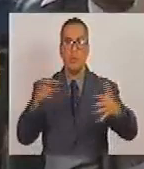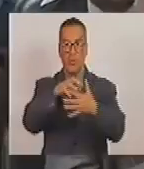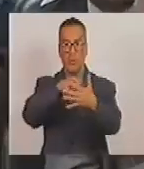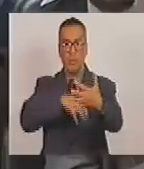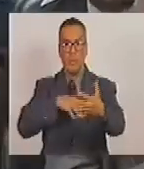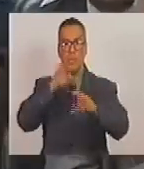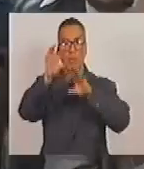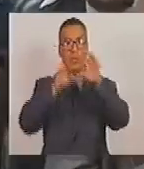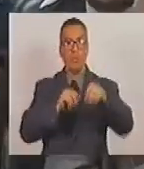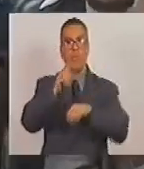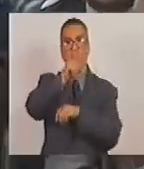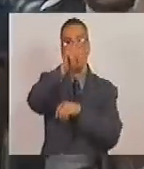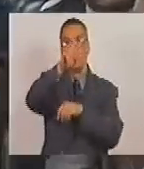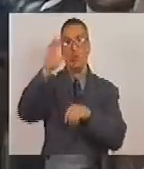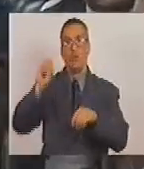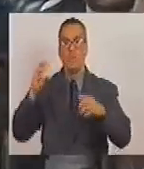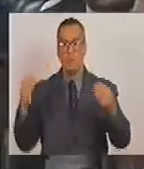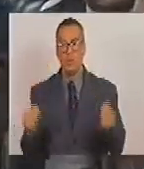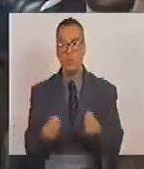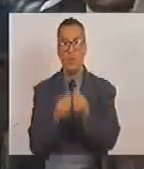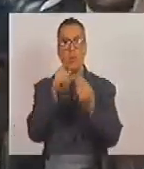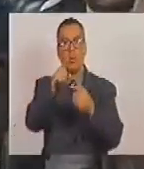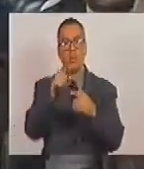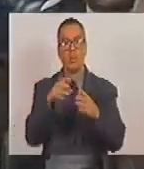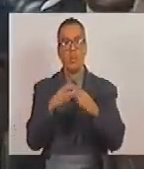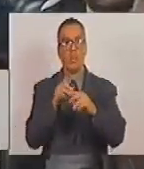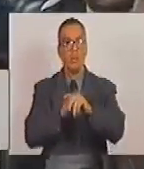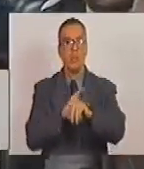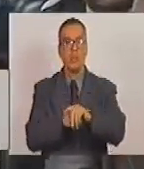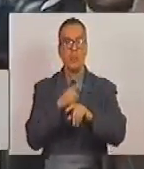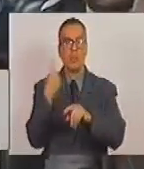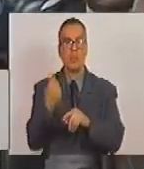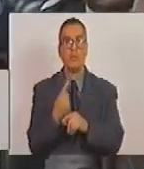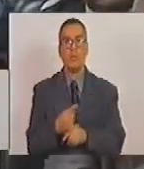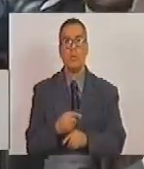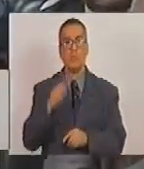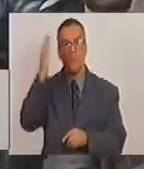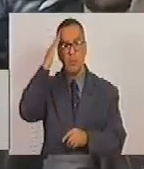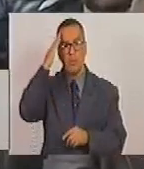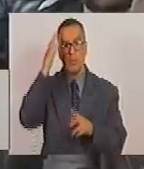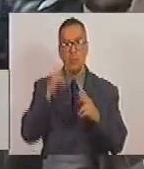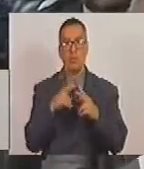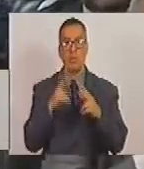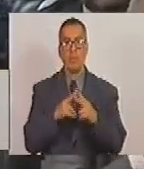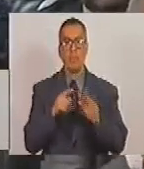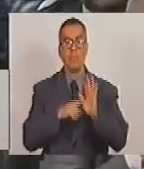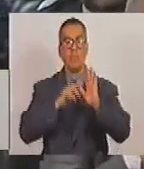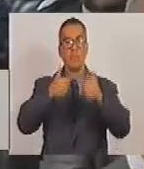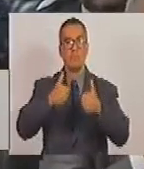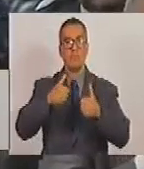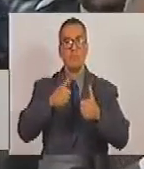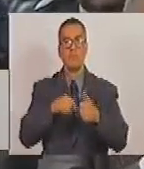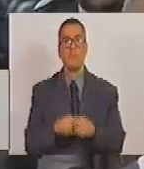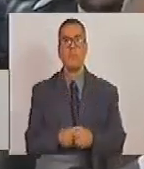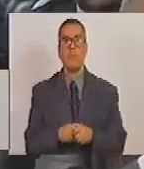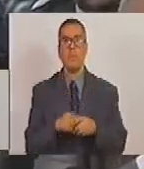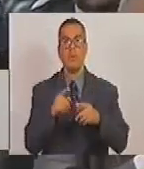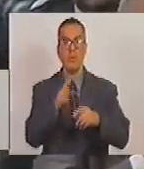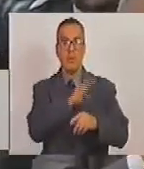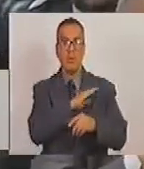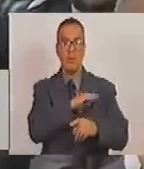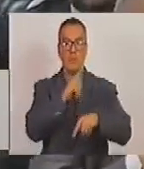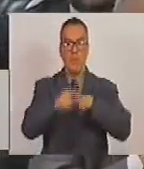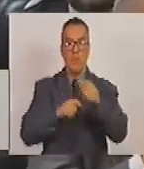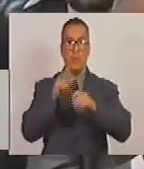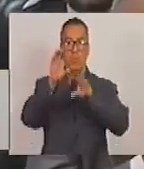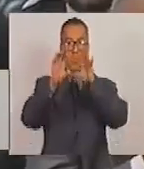de países, 120 países agrupados en esta instancia multilateral que reconoce, bajo los principios de soberanía, de autodeterminación